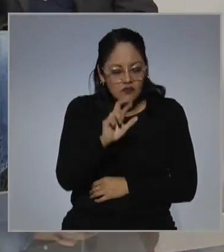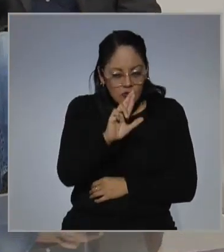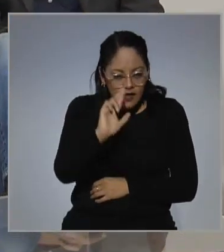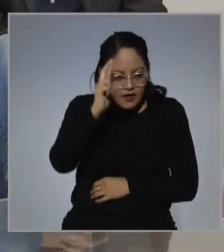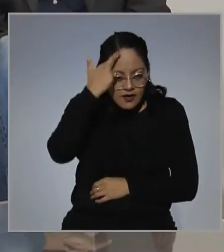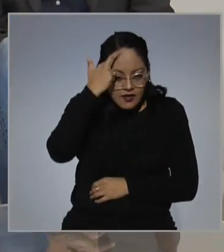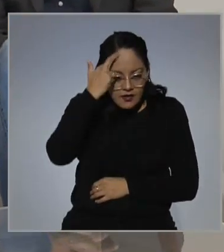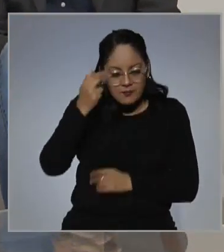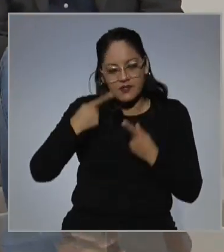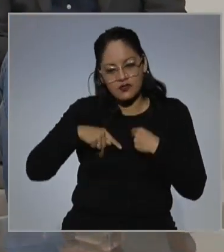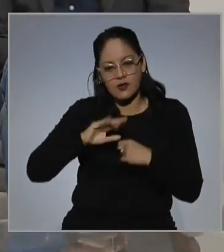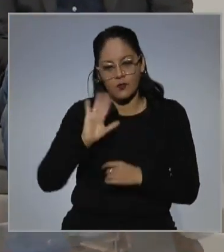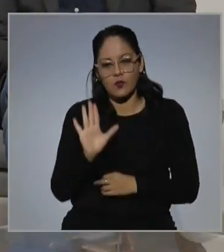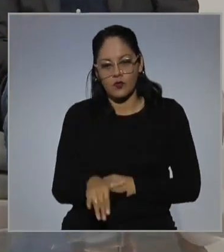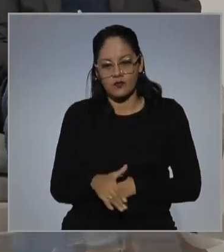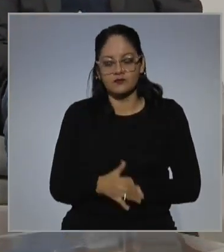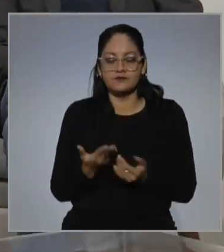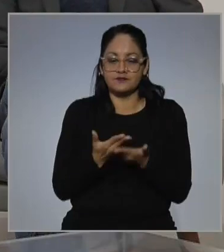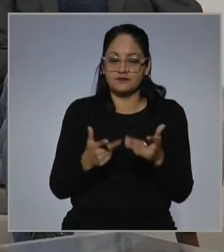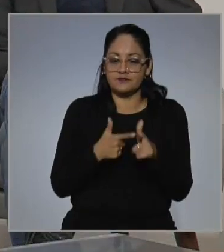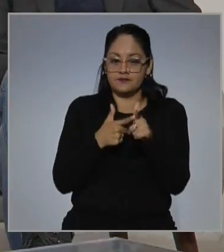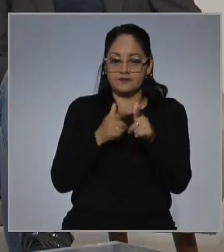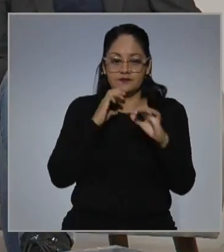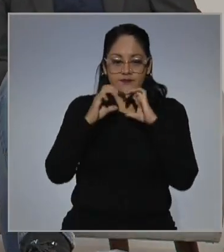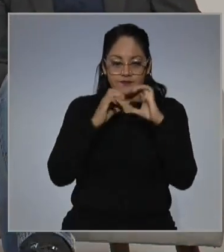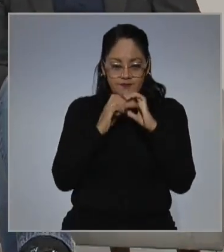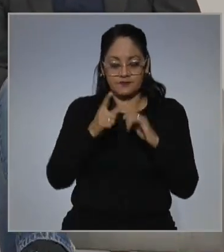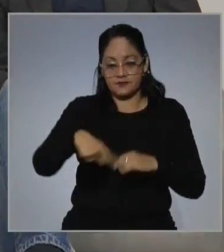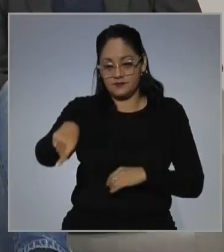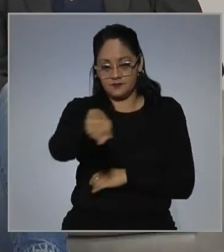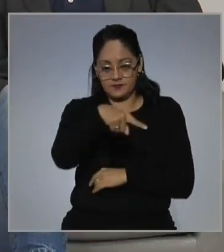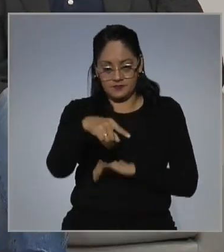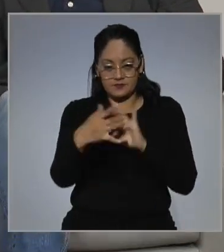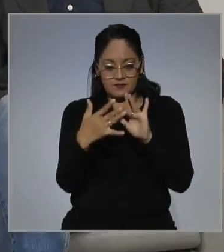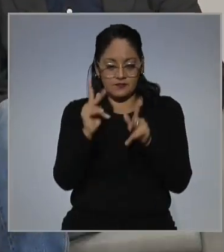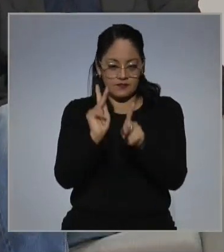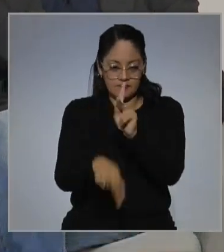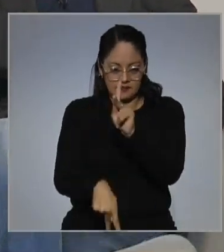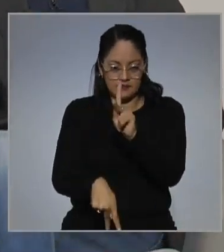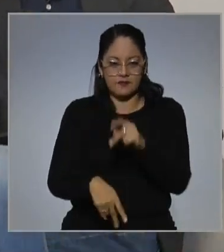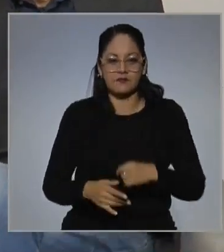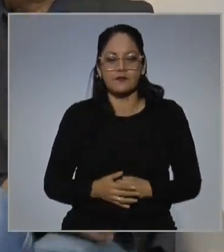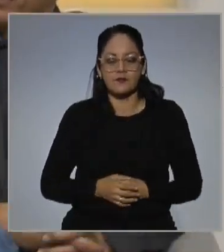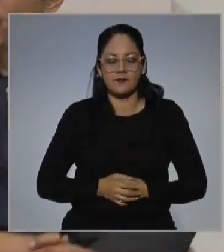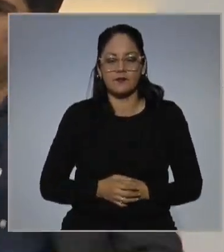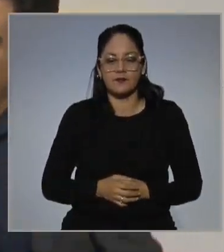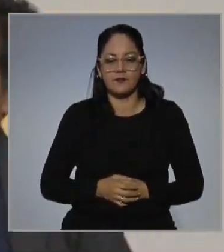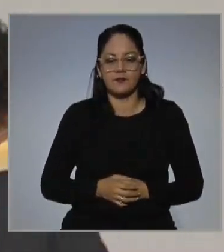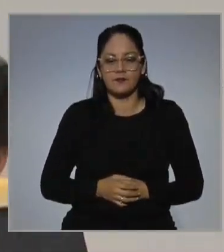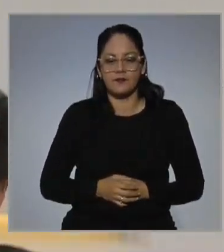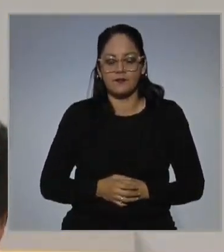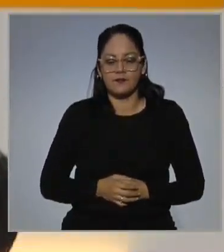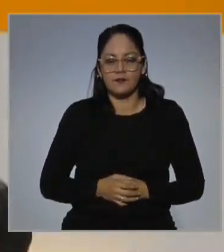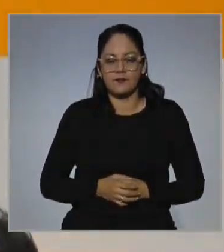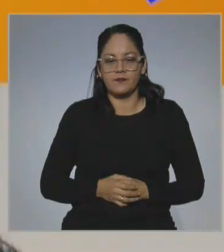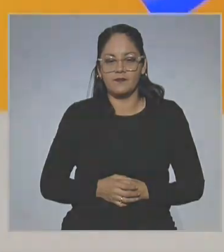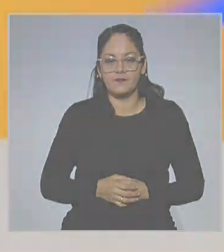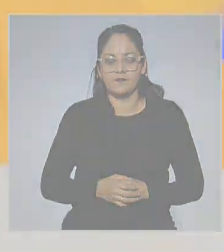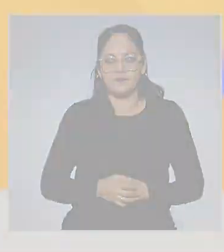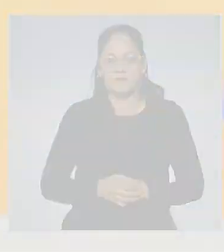recordar a los que ya no están. Seguimos en comunicación con ustedes después de la pausa, aquí en Diálogos.